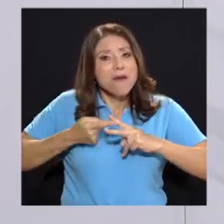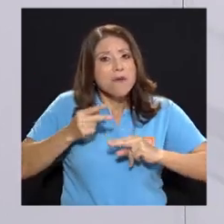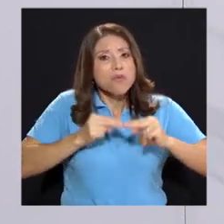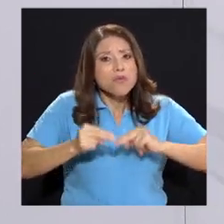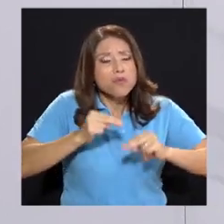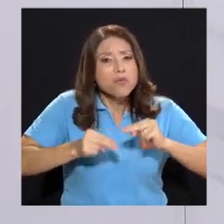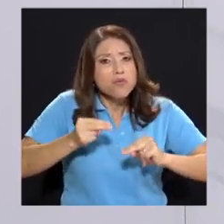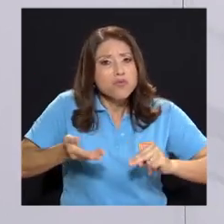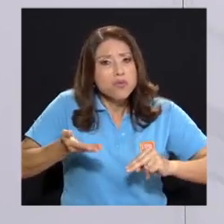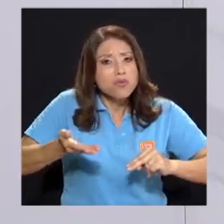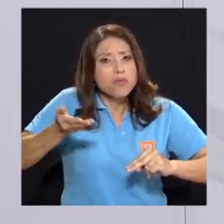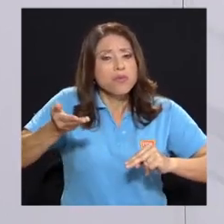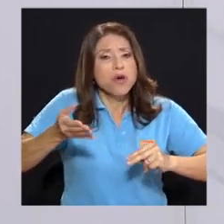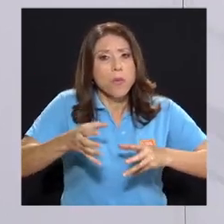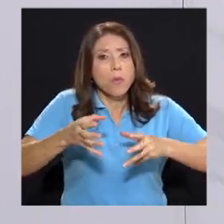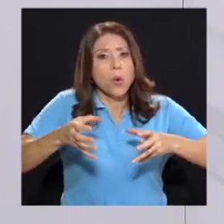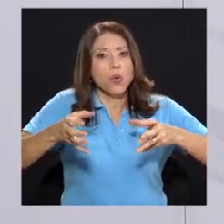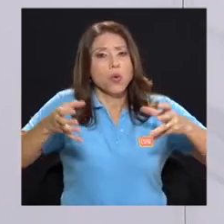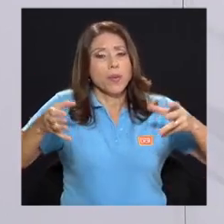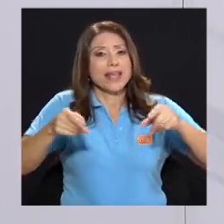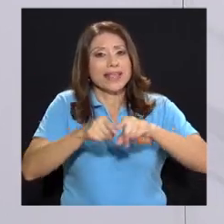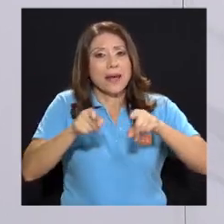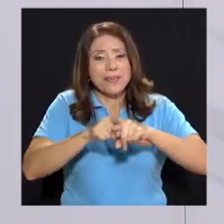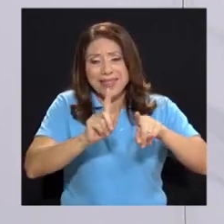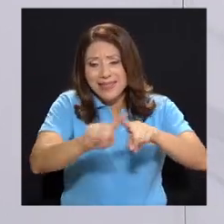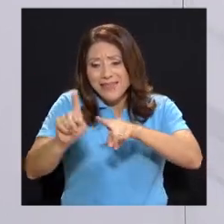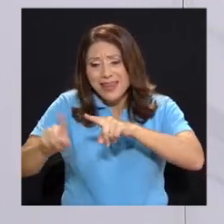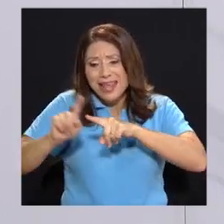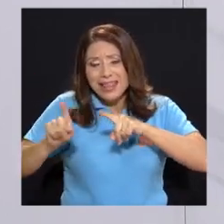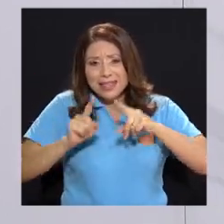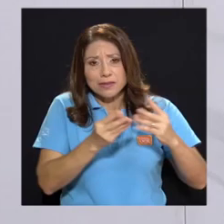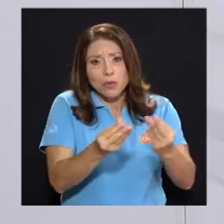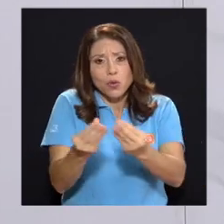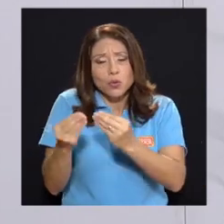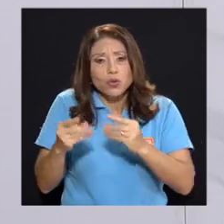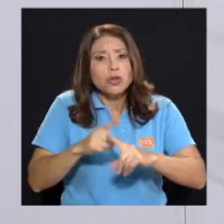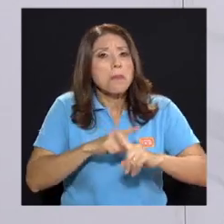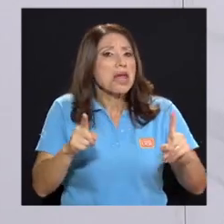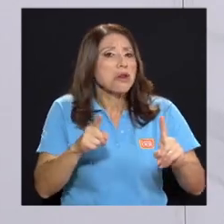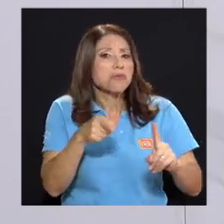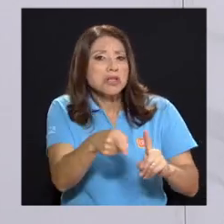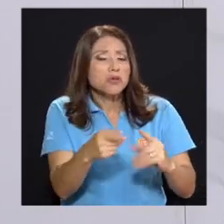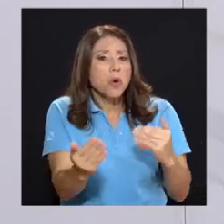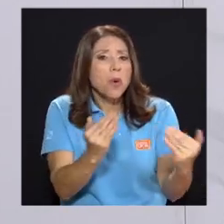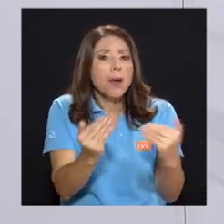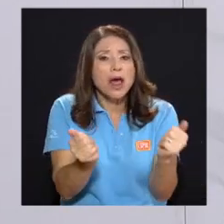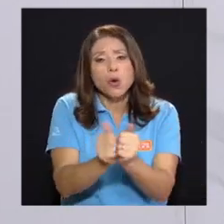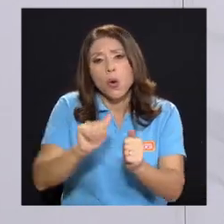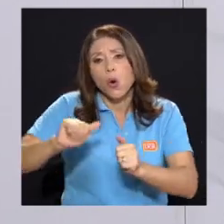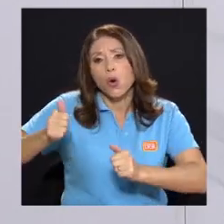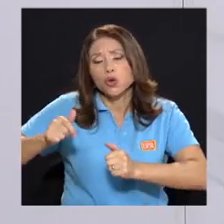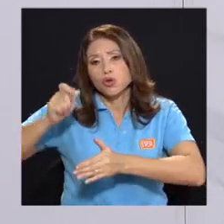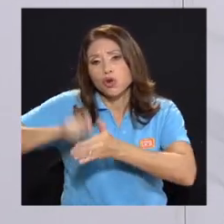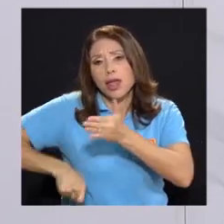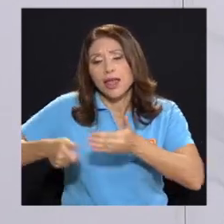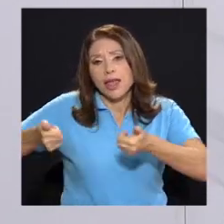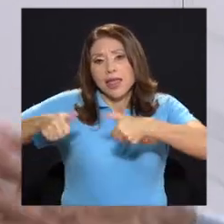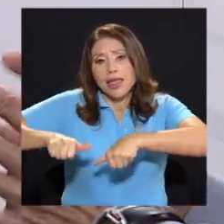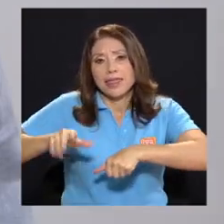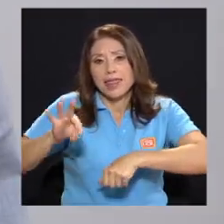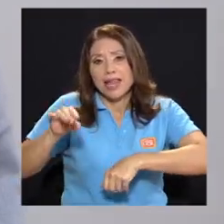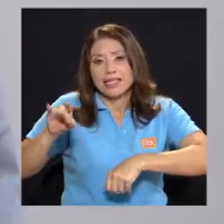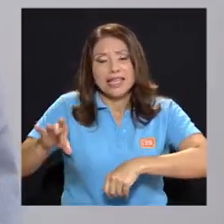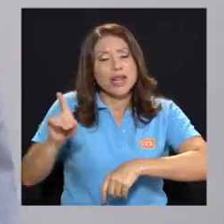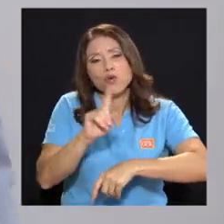tanto en el volumen como en el espectro lo que se comercia pero comparado con otros tratados no es tan fuerte ese cambio